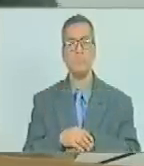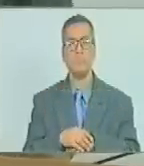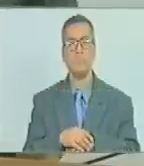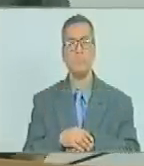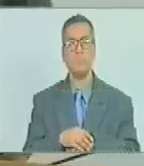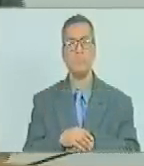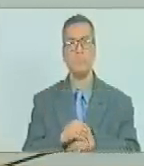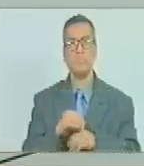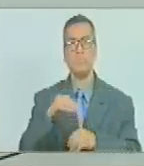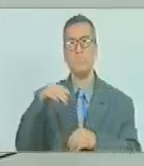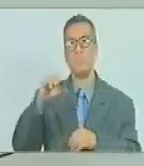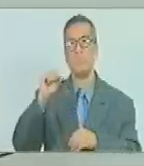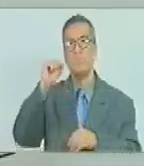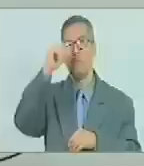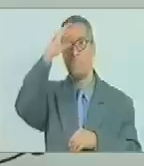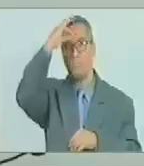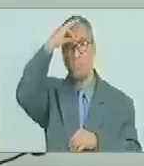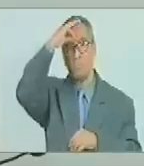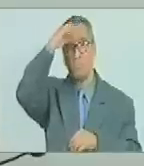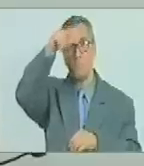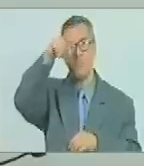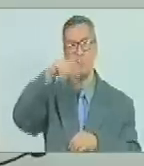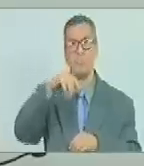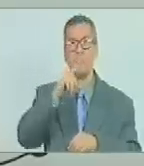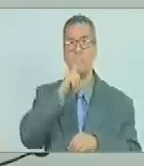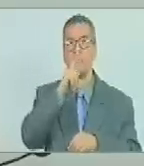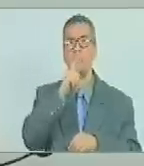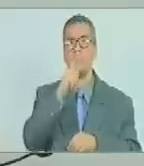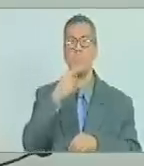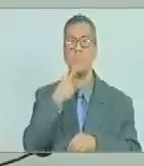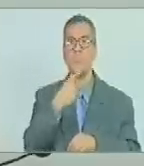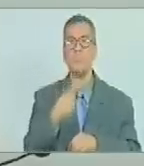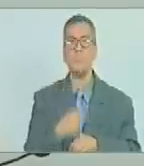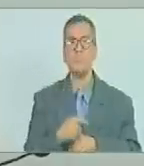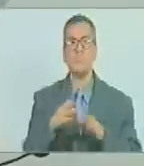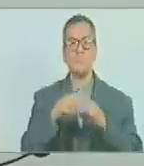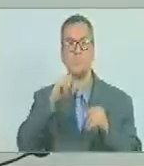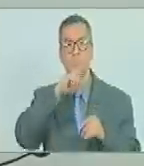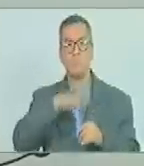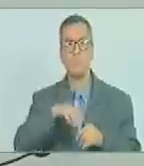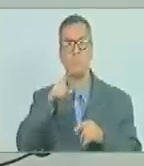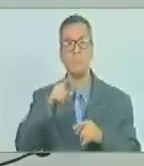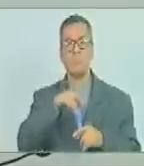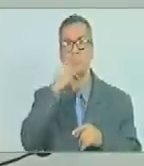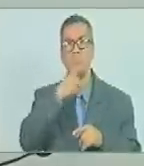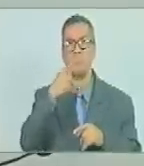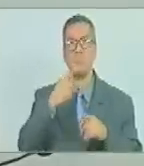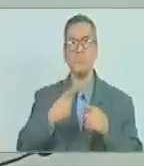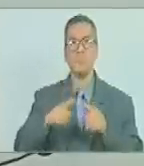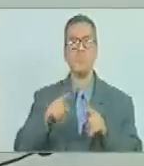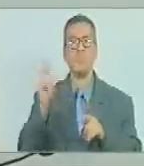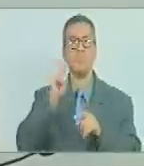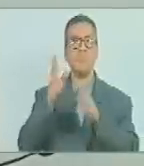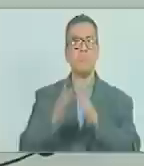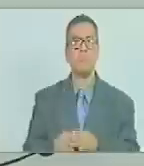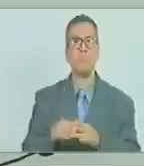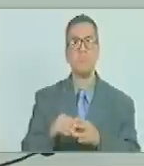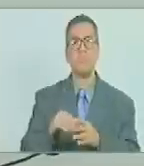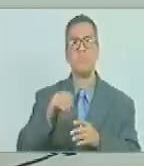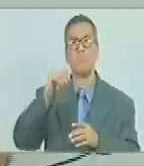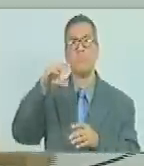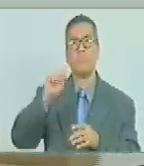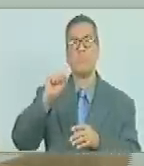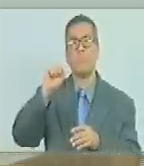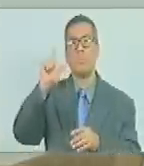Ramos Alup, si hay alguien mal hablado en la historia política contemporánea de Venezuela, es el señor Henry Ramos